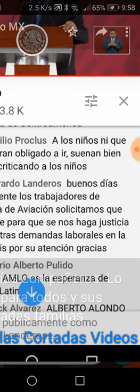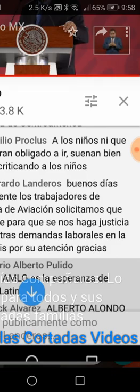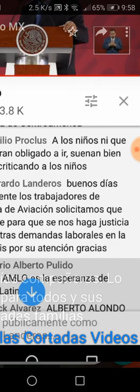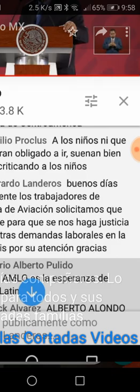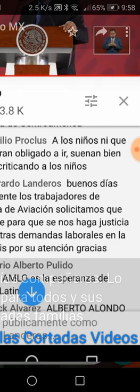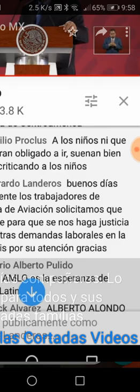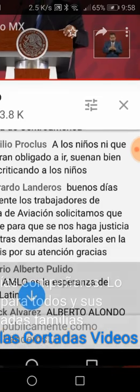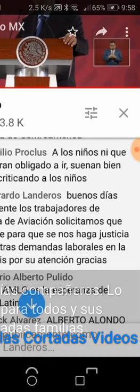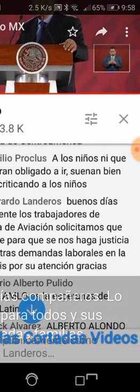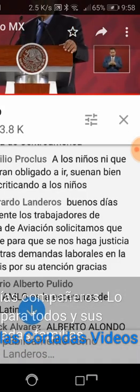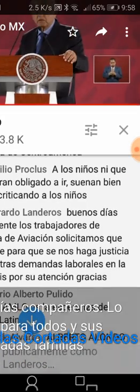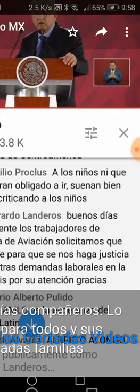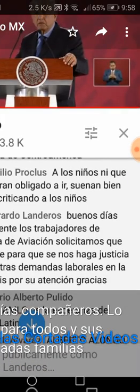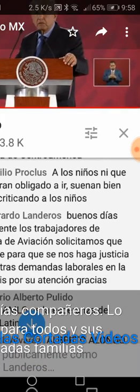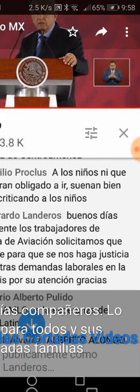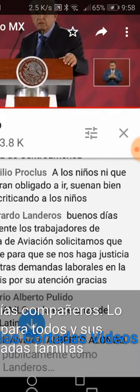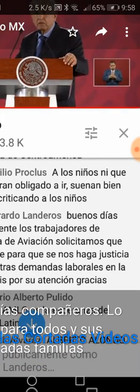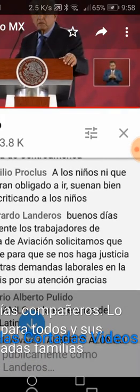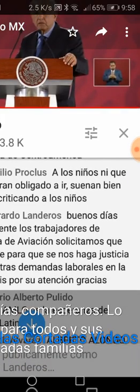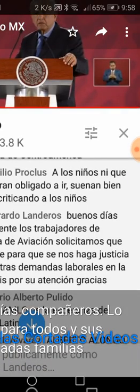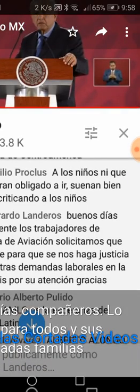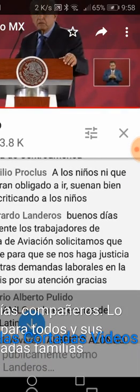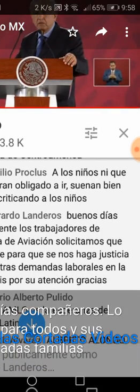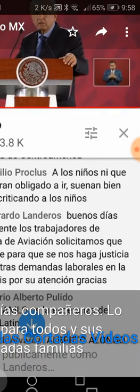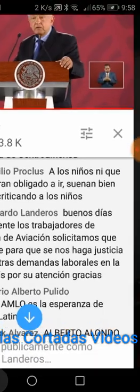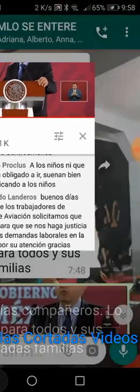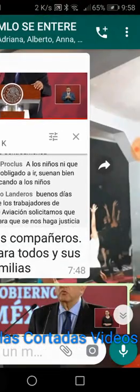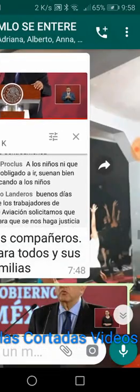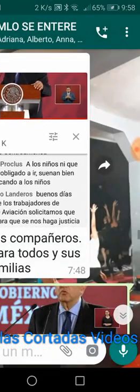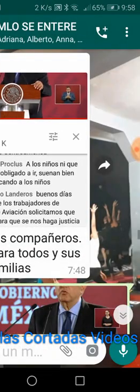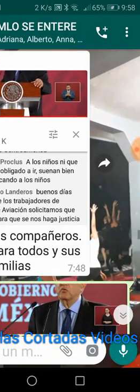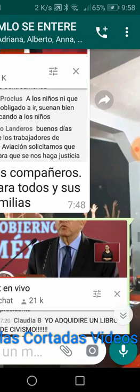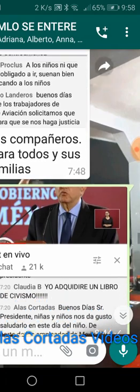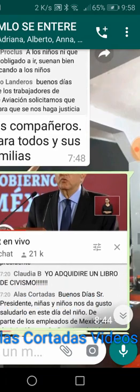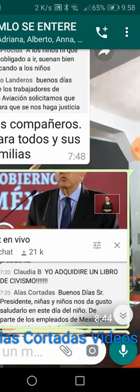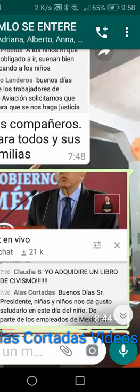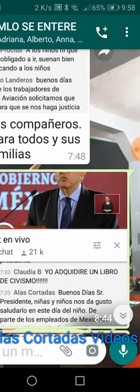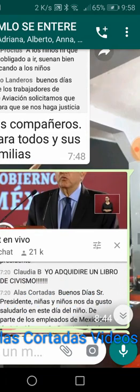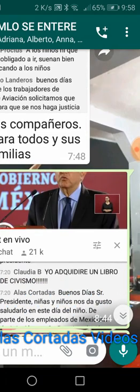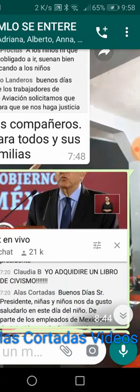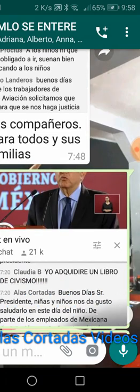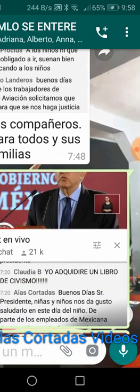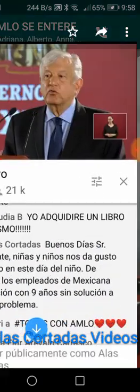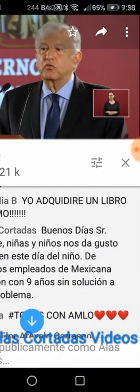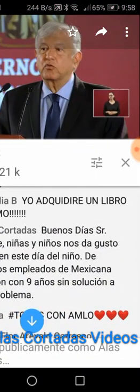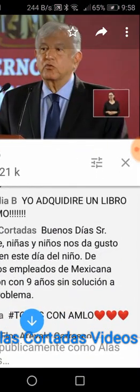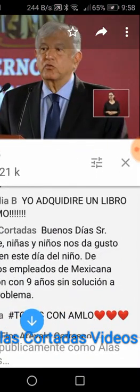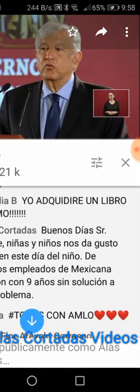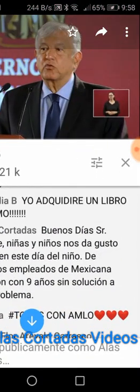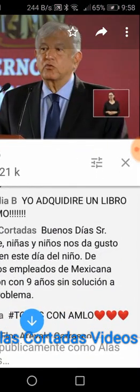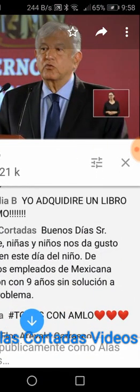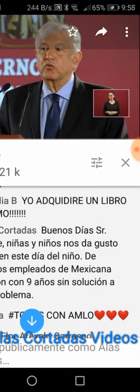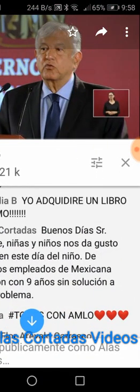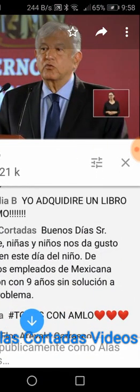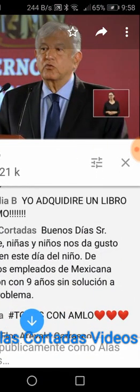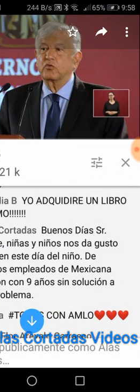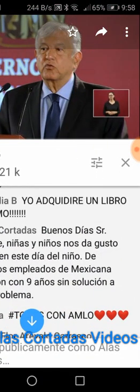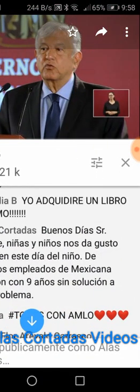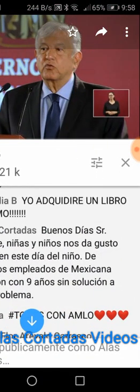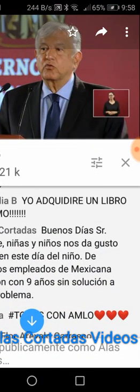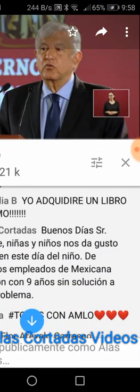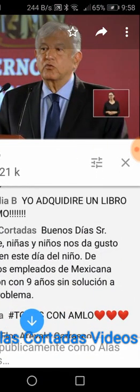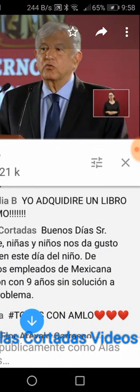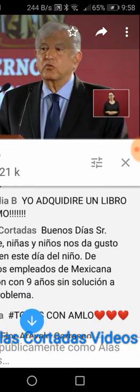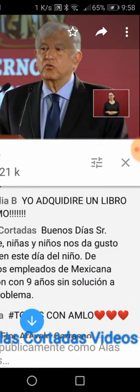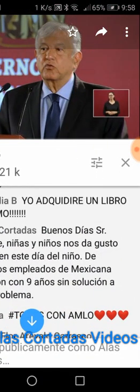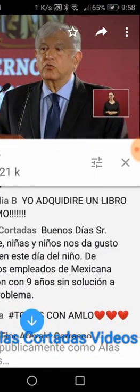bis. Por su atención, gracias. Así es. Nosotros pusimos de parte de Alas Cortadas: